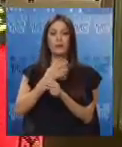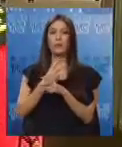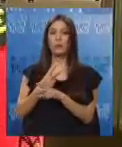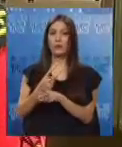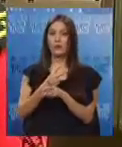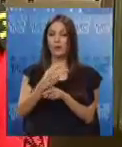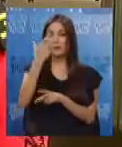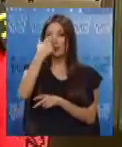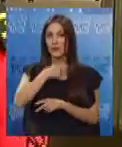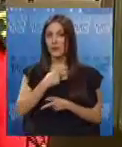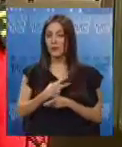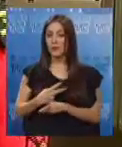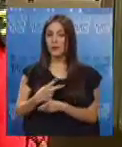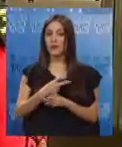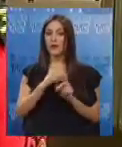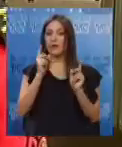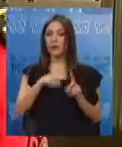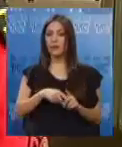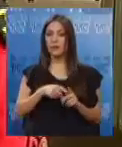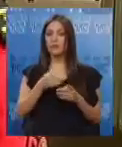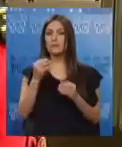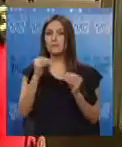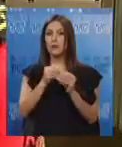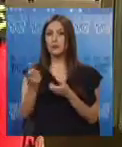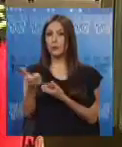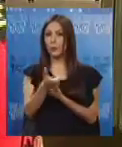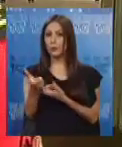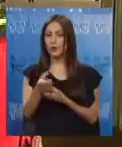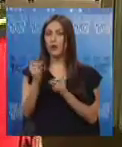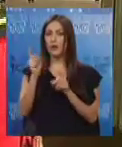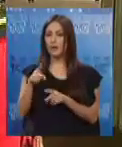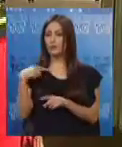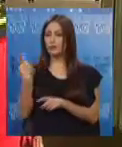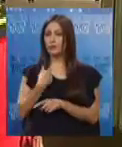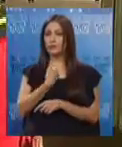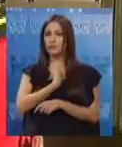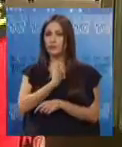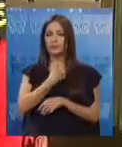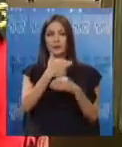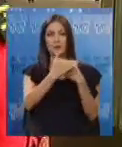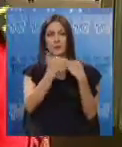y por lo tanto creo que debería ser manejado por bomberos. Deberíamos ser nosotros